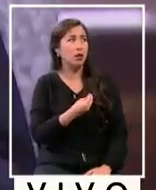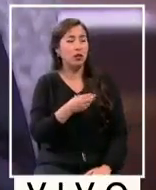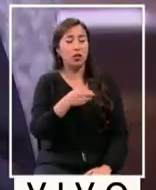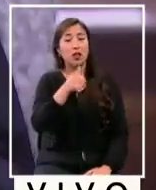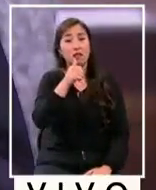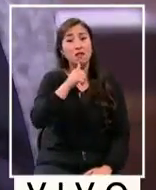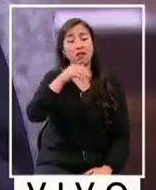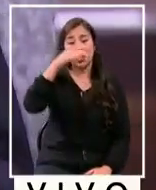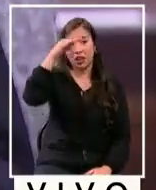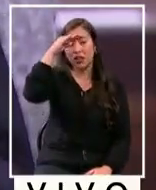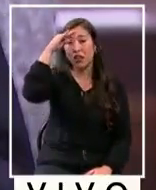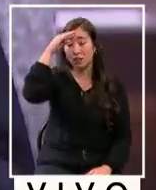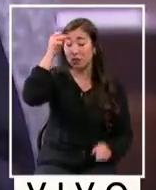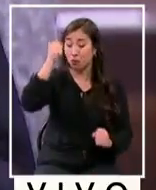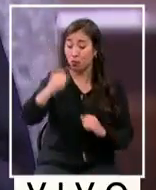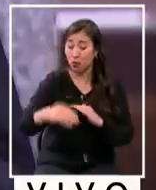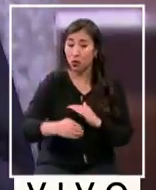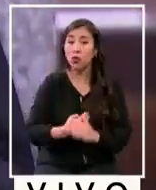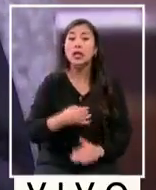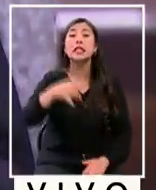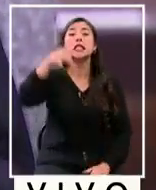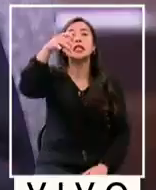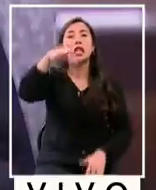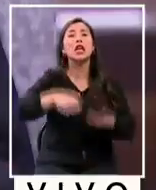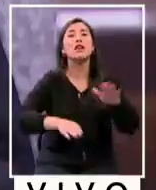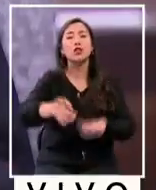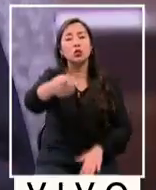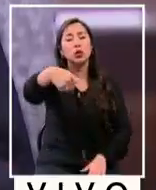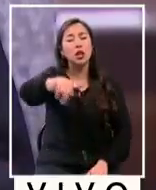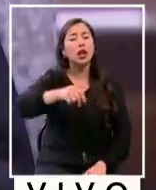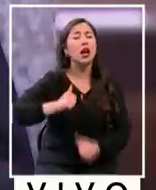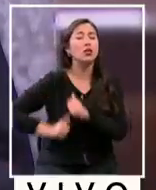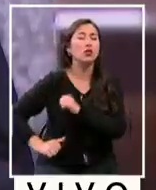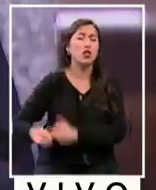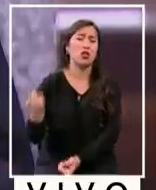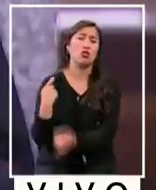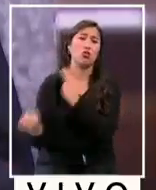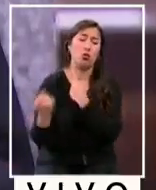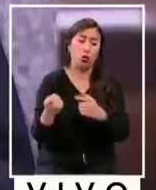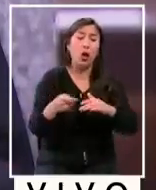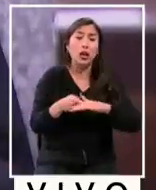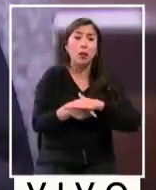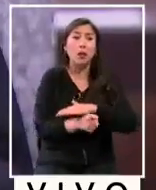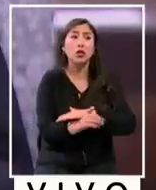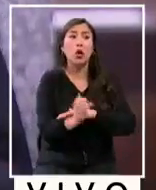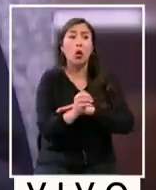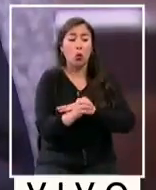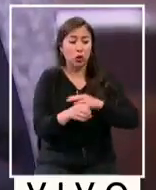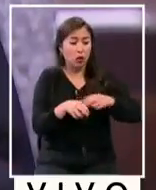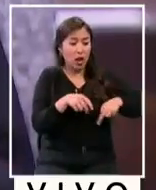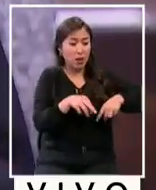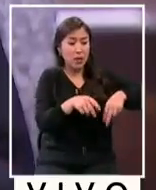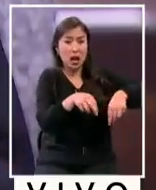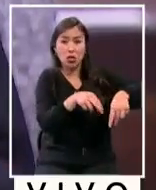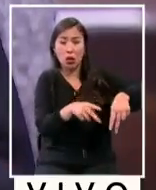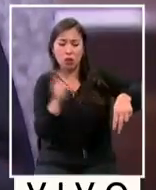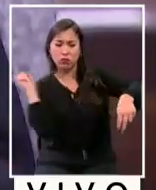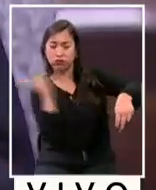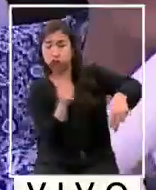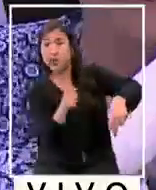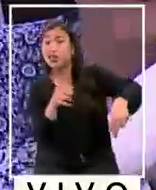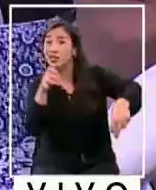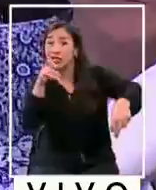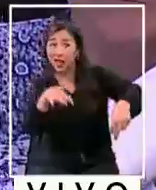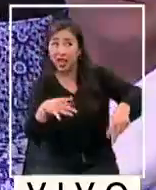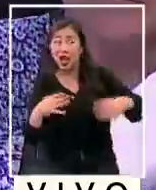desconfianza. Sé que a veces han sufrido insultos en el metro o caminando por la calle, que